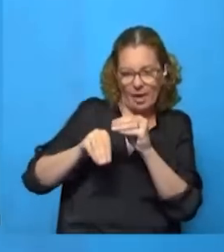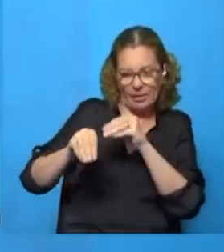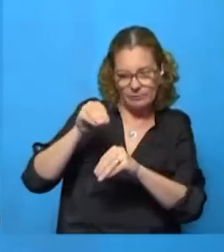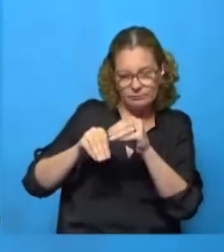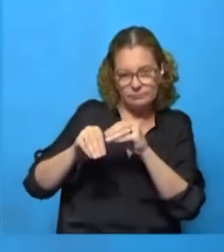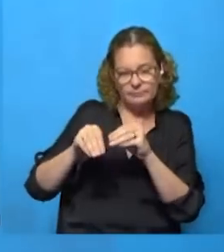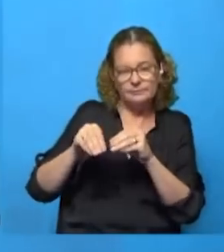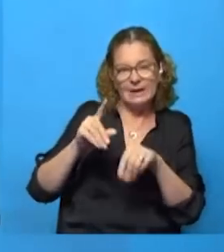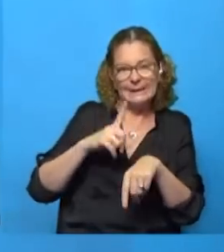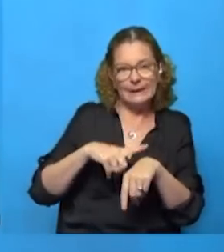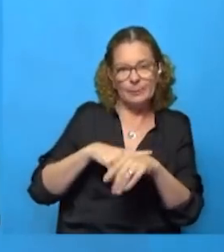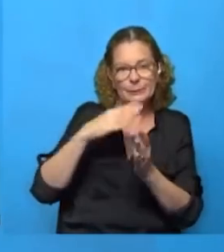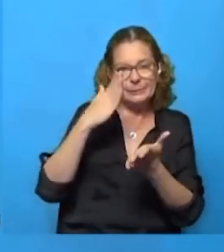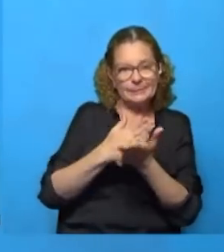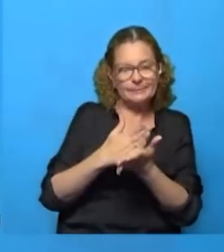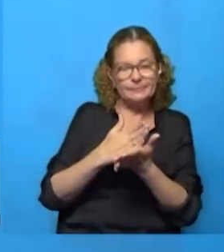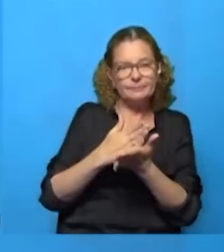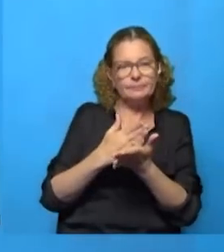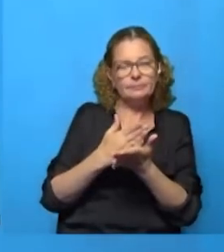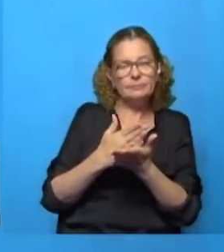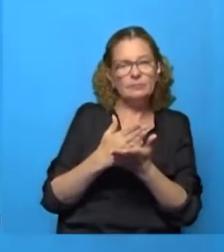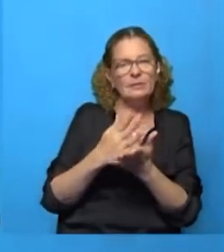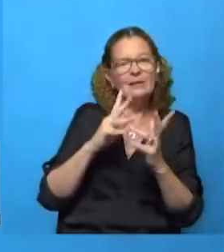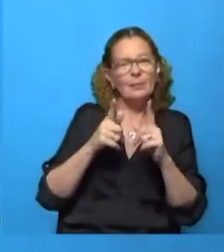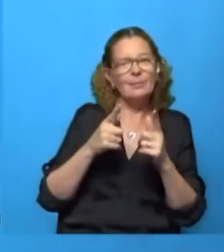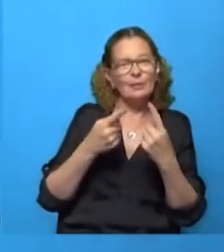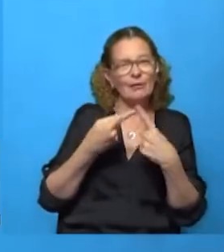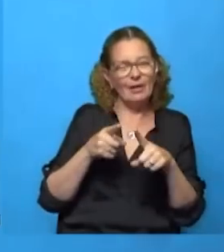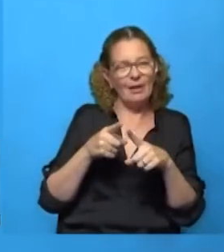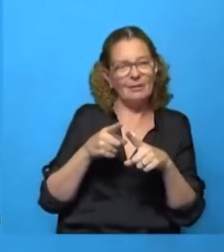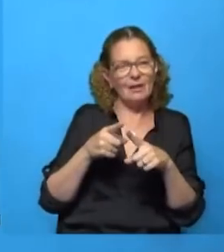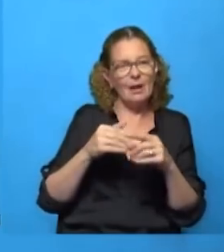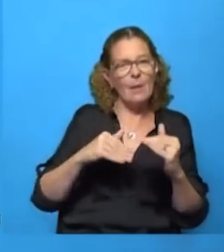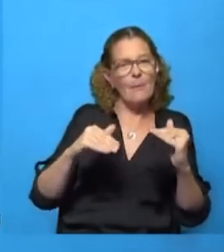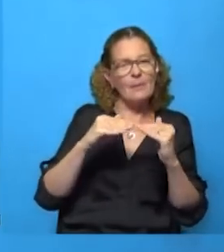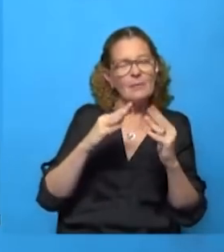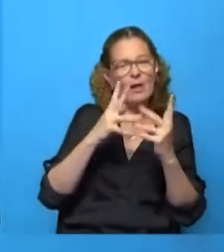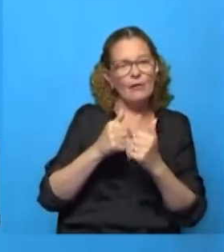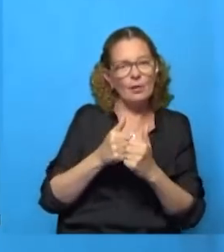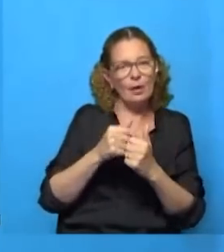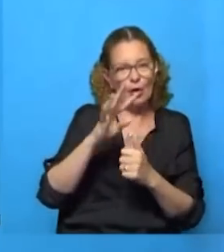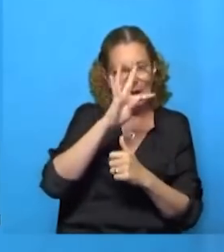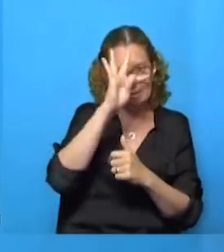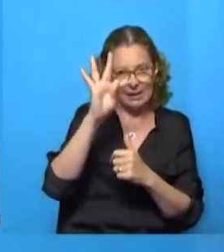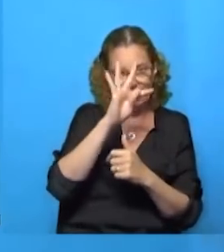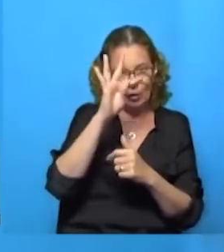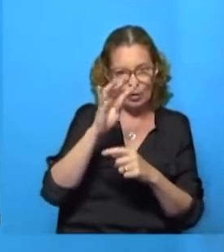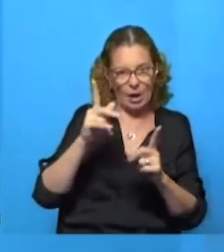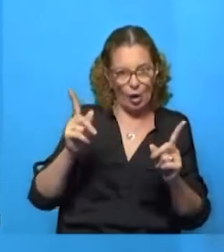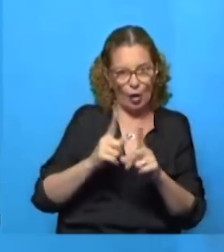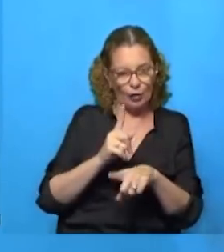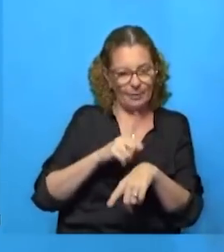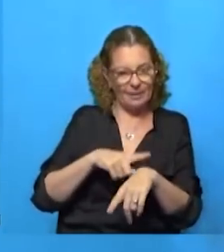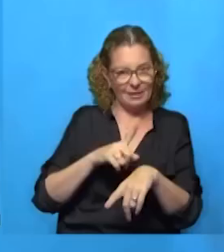se ha dado en el último tiempo de utilizando el mismo método pero con herramientas tecnológicas Que acortan tiempos